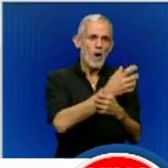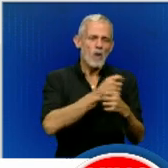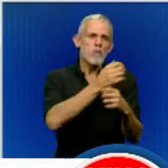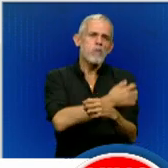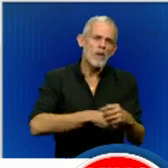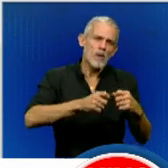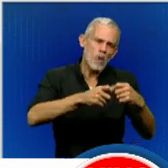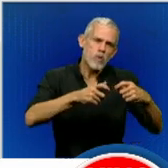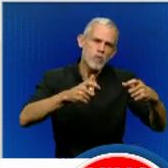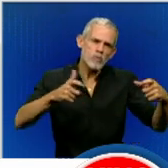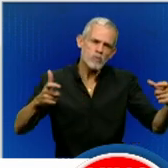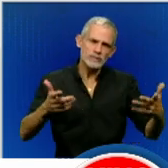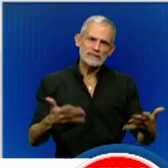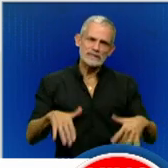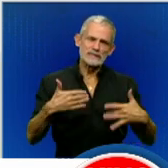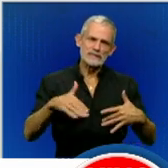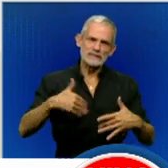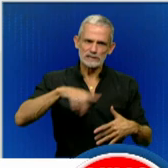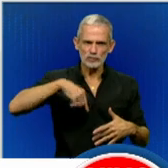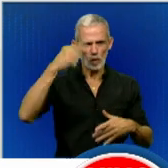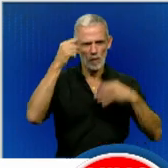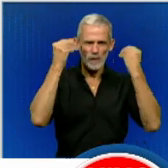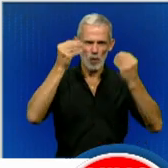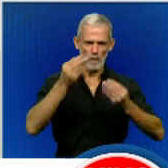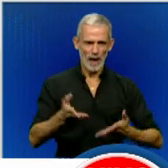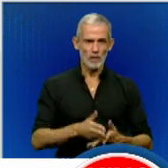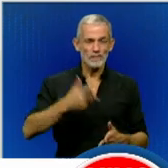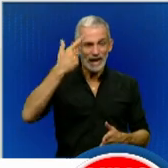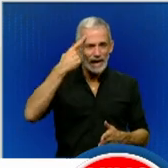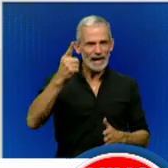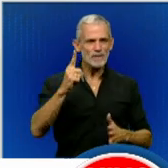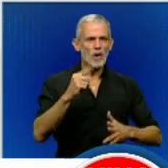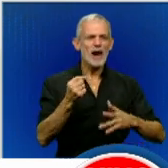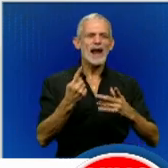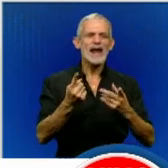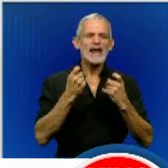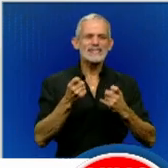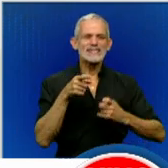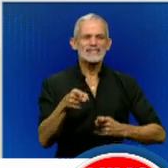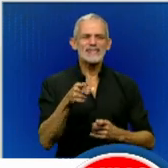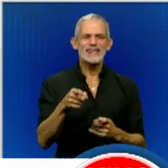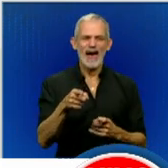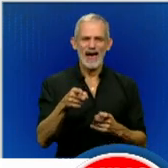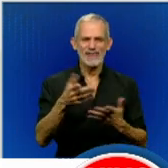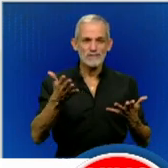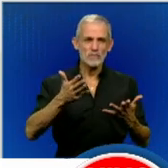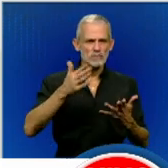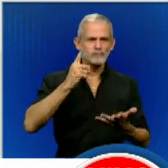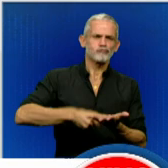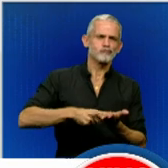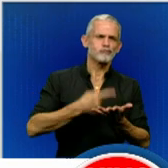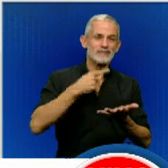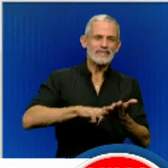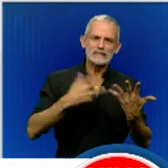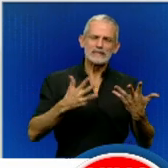nos interpela y creemos ciertamente que por una necesidad fiscal se está tomando una decisión externa